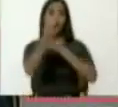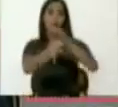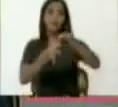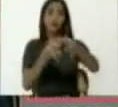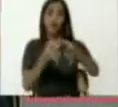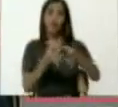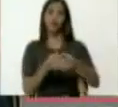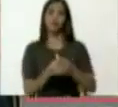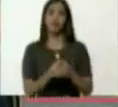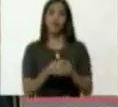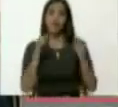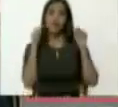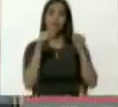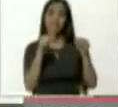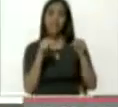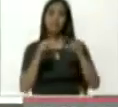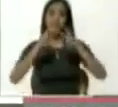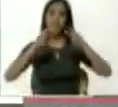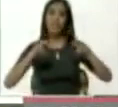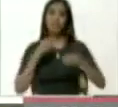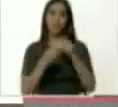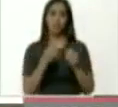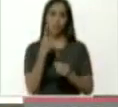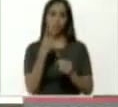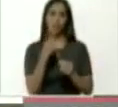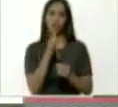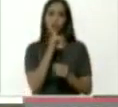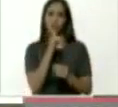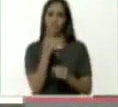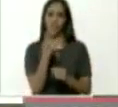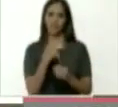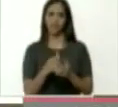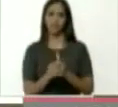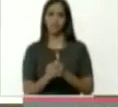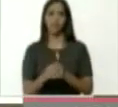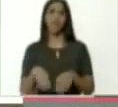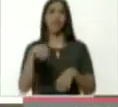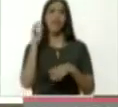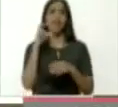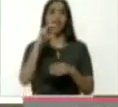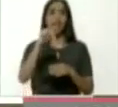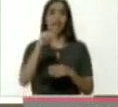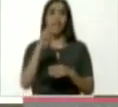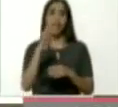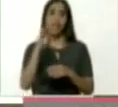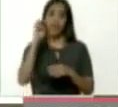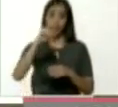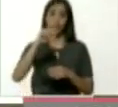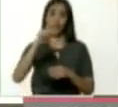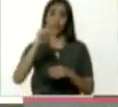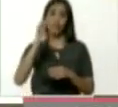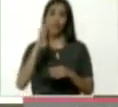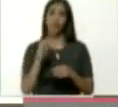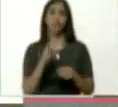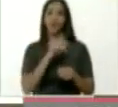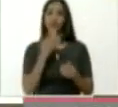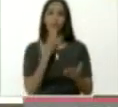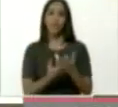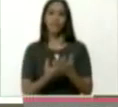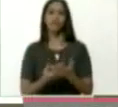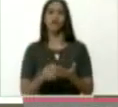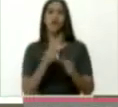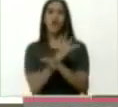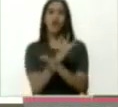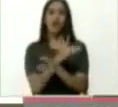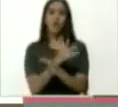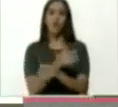compañero Carlos Apuria. Nos queda una noticia, señor, y es que MLB no dará permiso a jugadores para la Liga de Béisbol Profesional